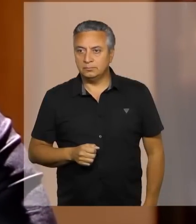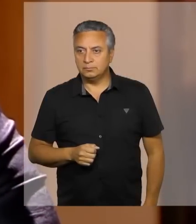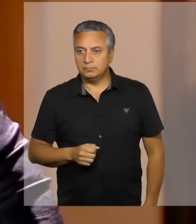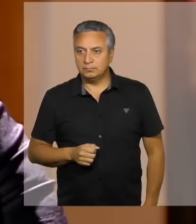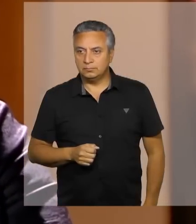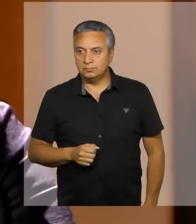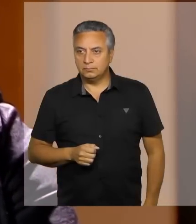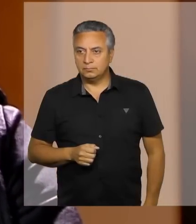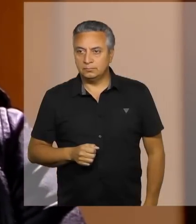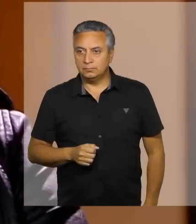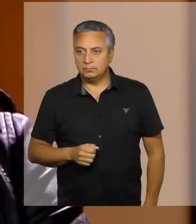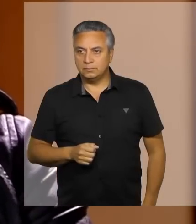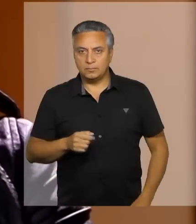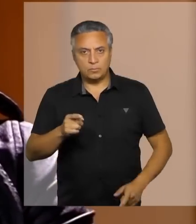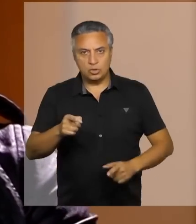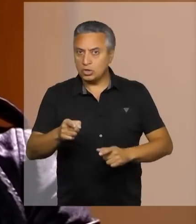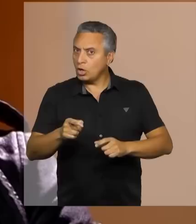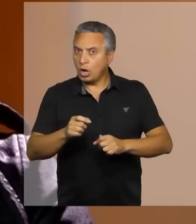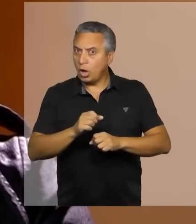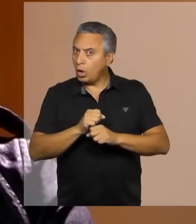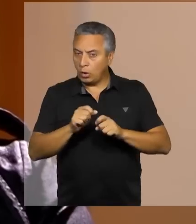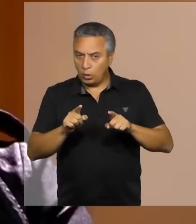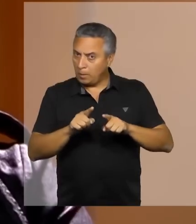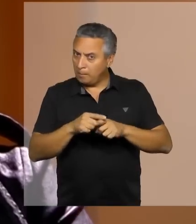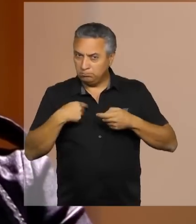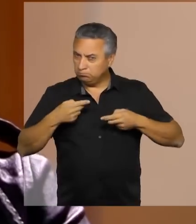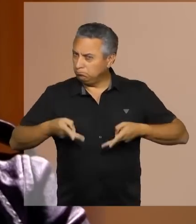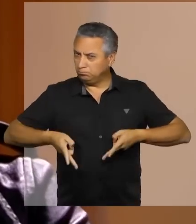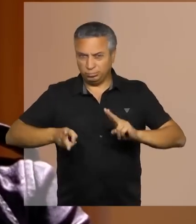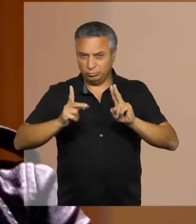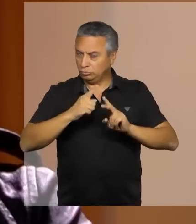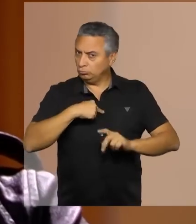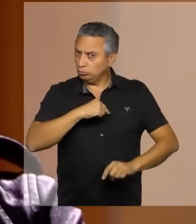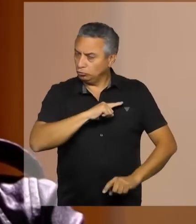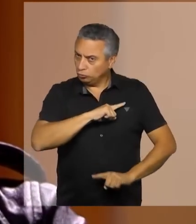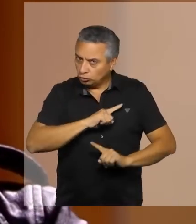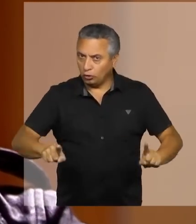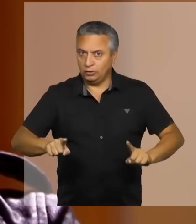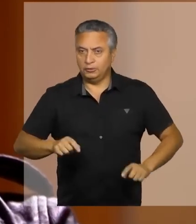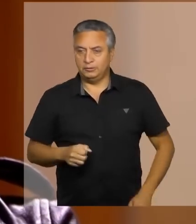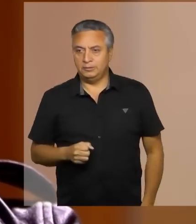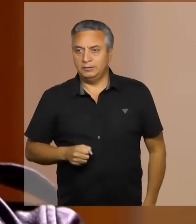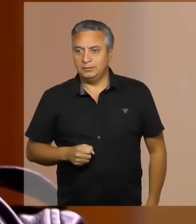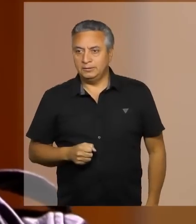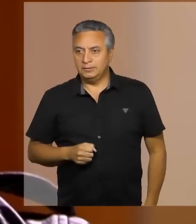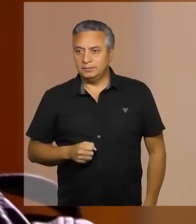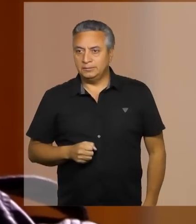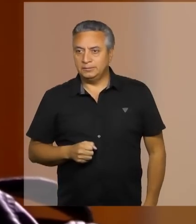Puede quedar así.